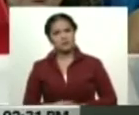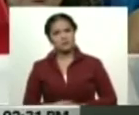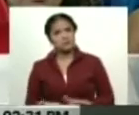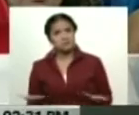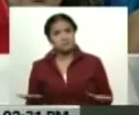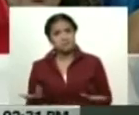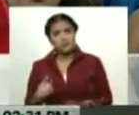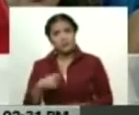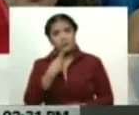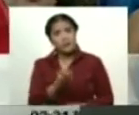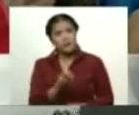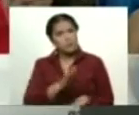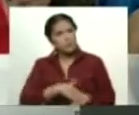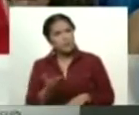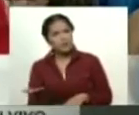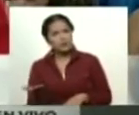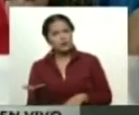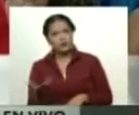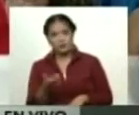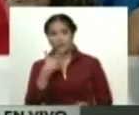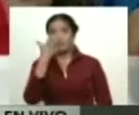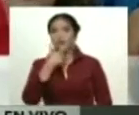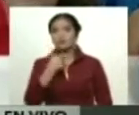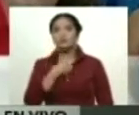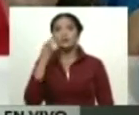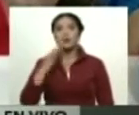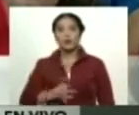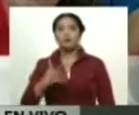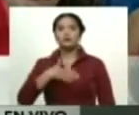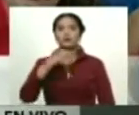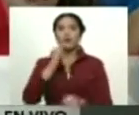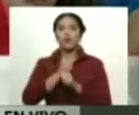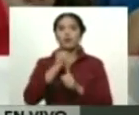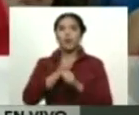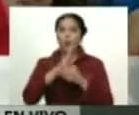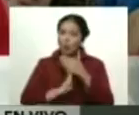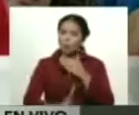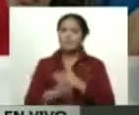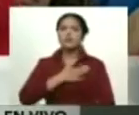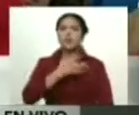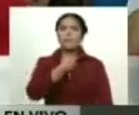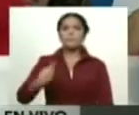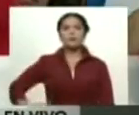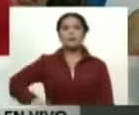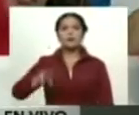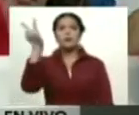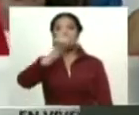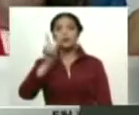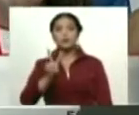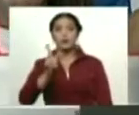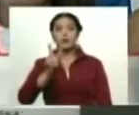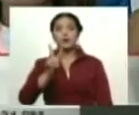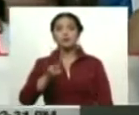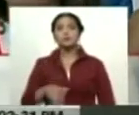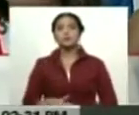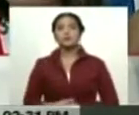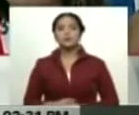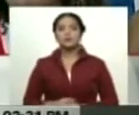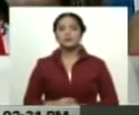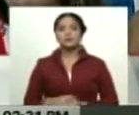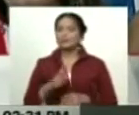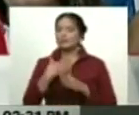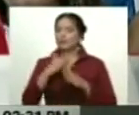Yo dije, con el nivel de responsabilidad que me toca, como obrero humilde que soy presidente de este país, como jefe de Estado,